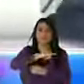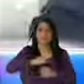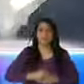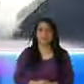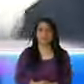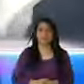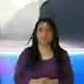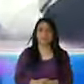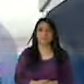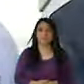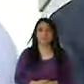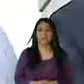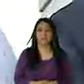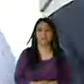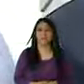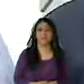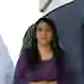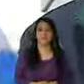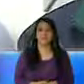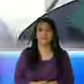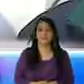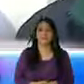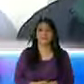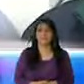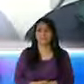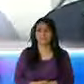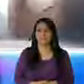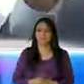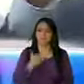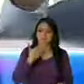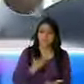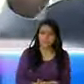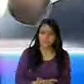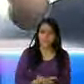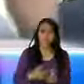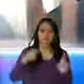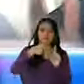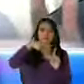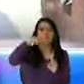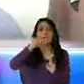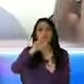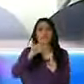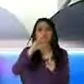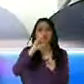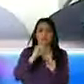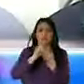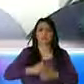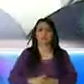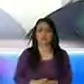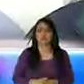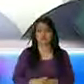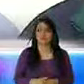democracia. Gracias a Patricio Zuquilanda.